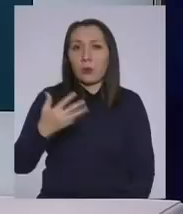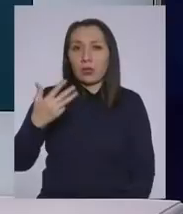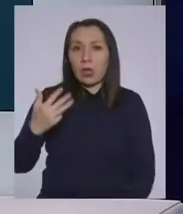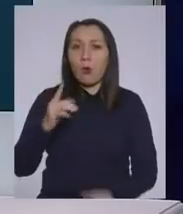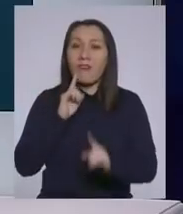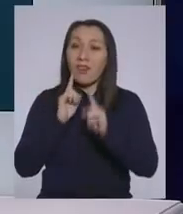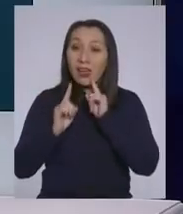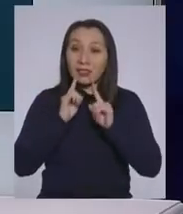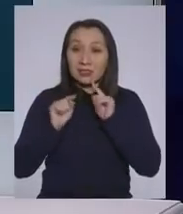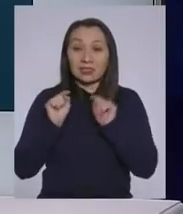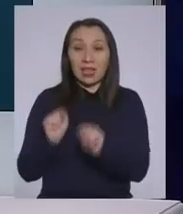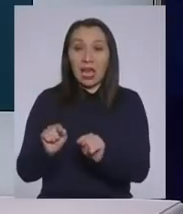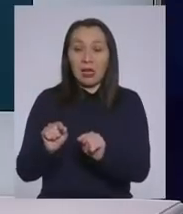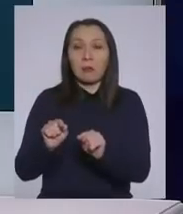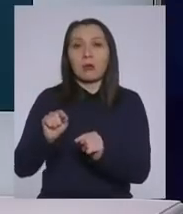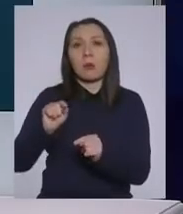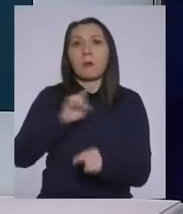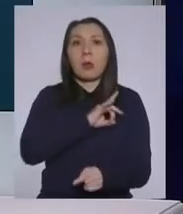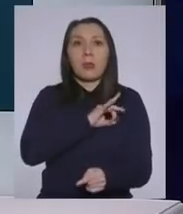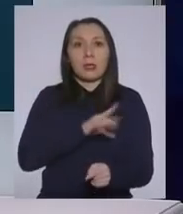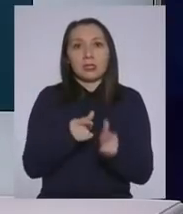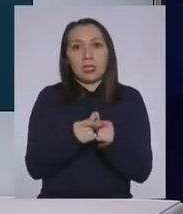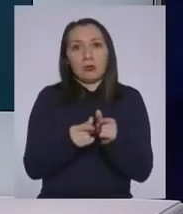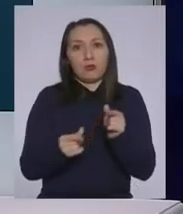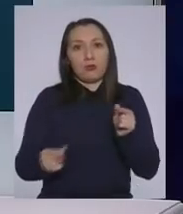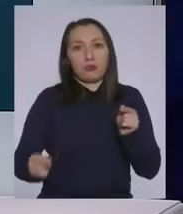1.255.359 exámenes a nivel país.